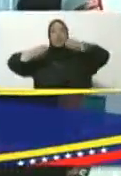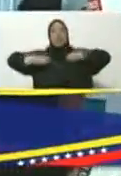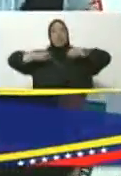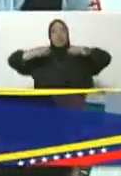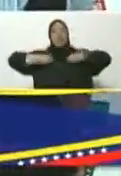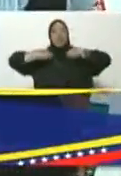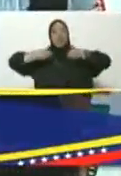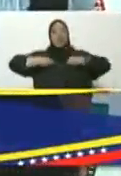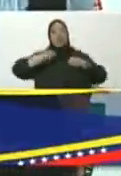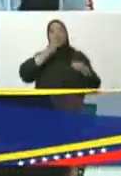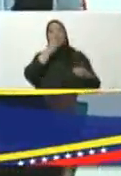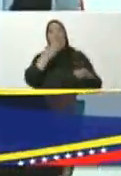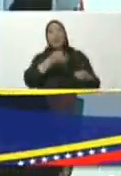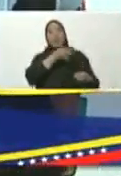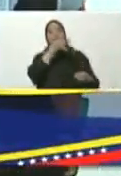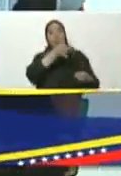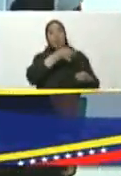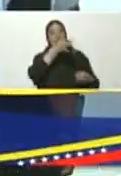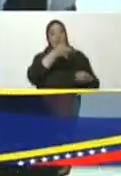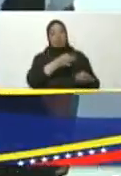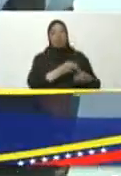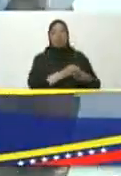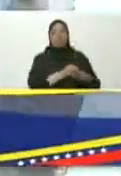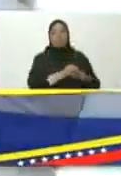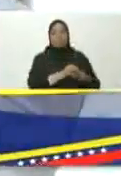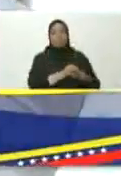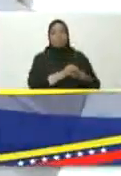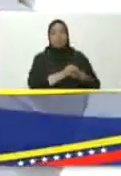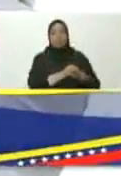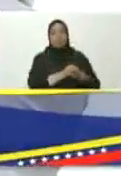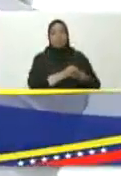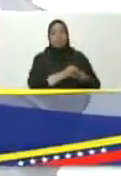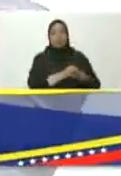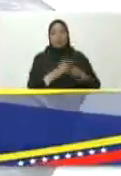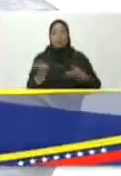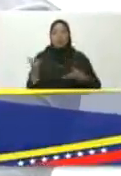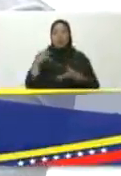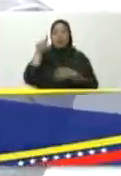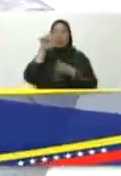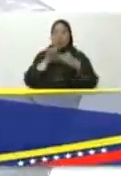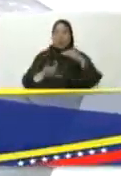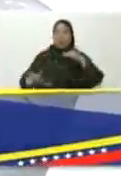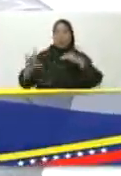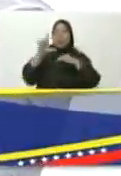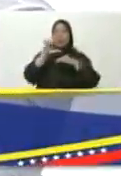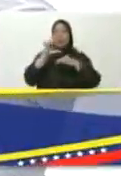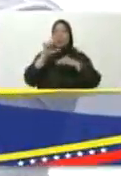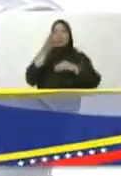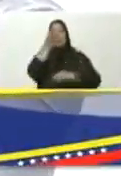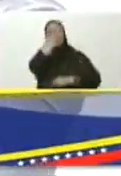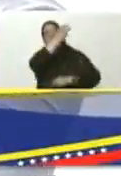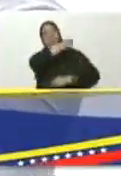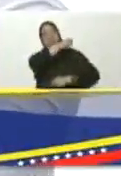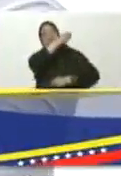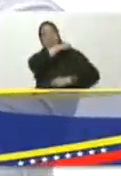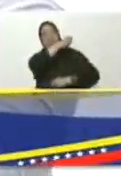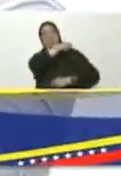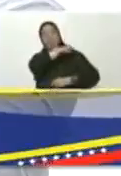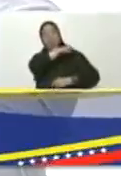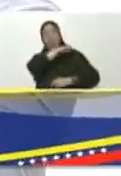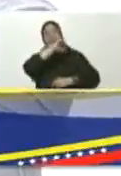Buenas tardes, mi comandante en jefe. Buenas tardes. Se le presenta la licenciada oficial agregado Johanna